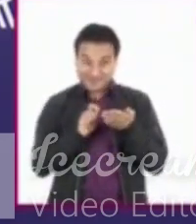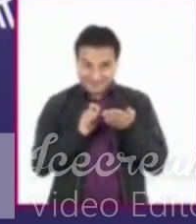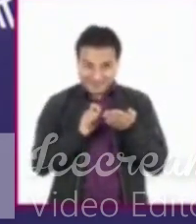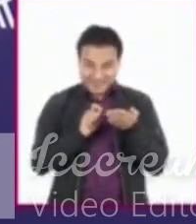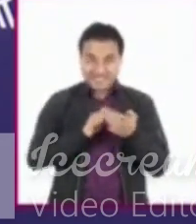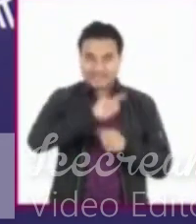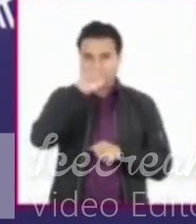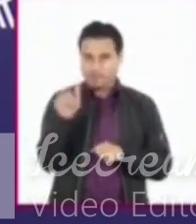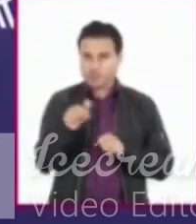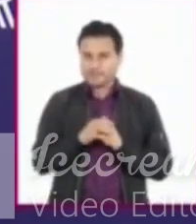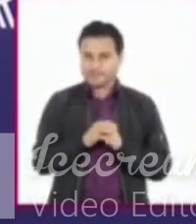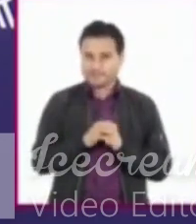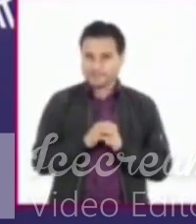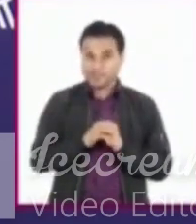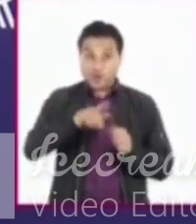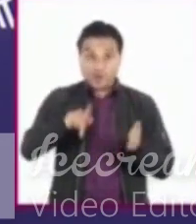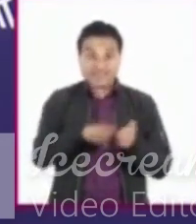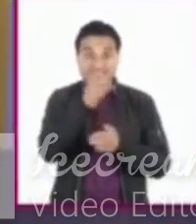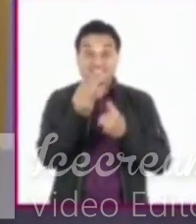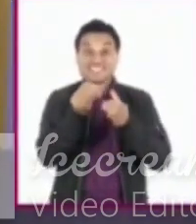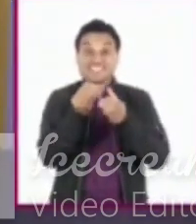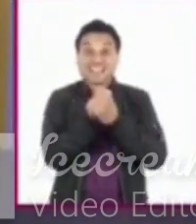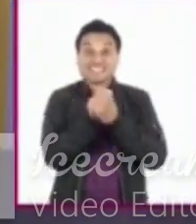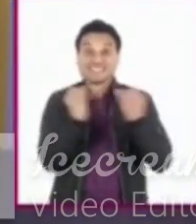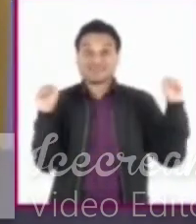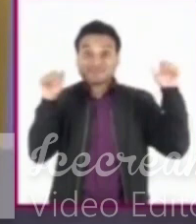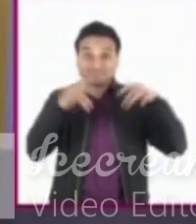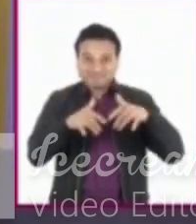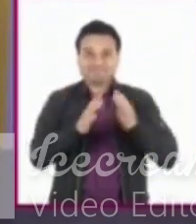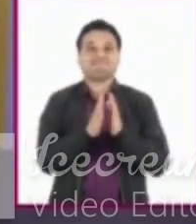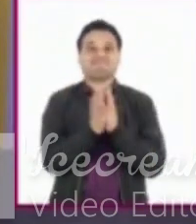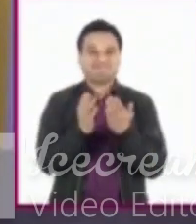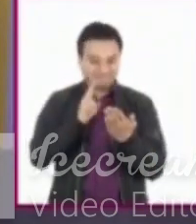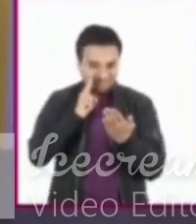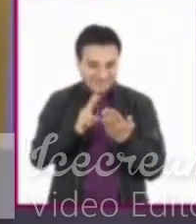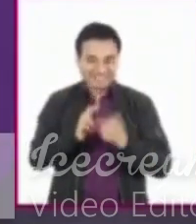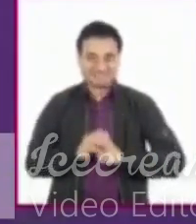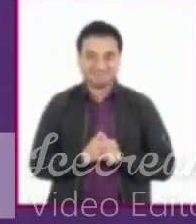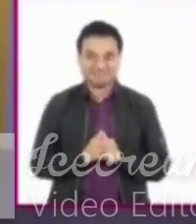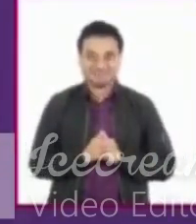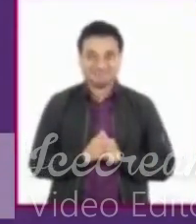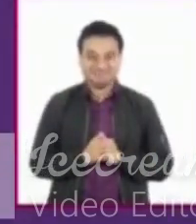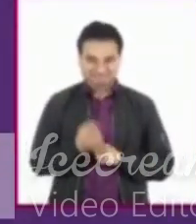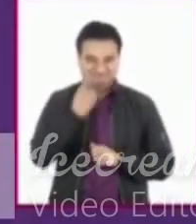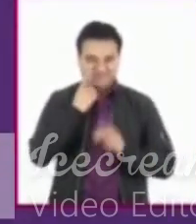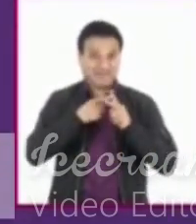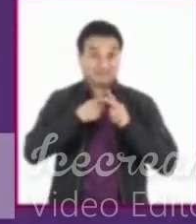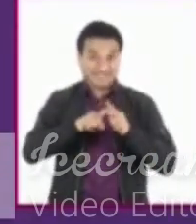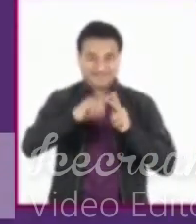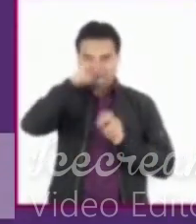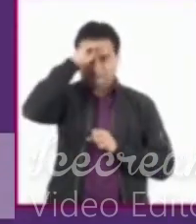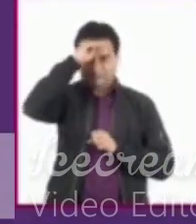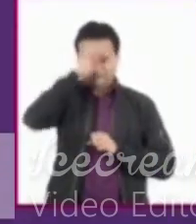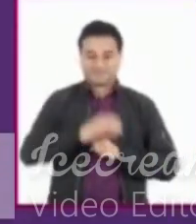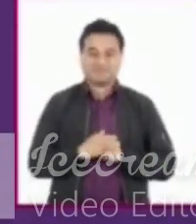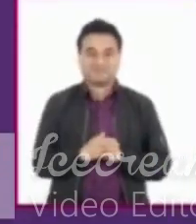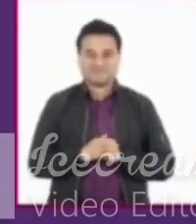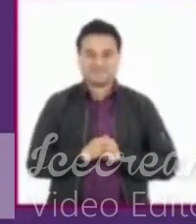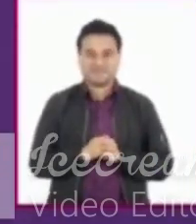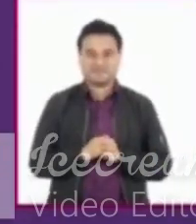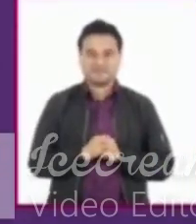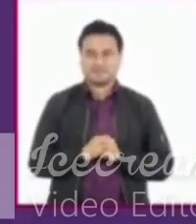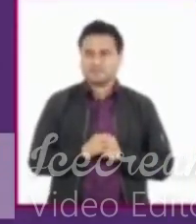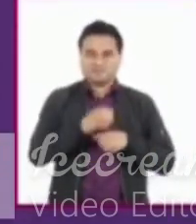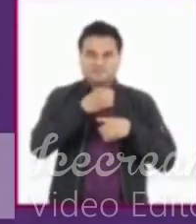poder retomarlos cuando regresen a clases. Para comenzar, reflexionen. ¿De qué se conforma todo lo que